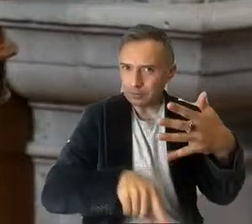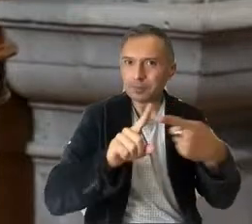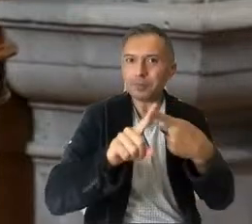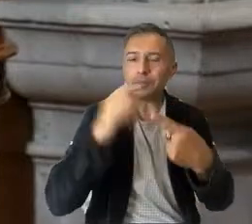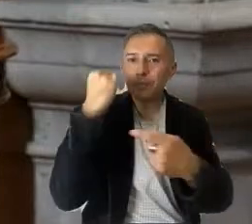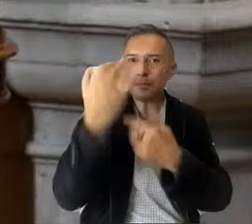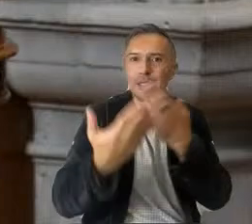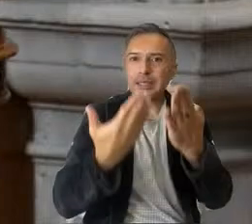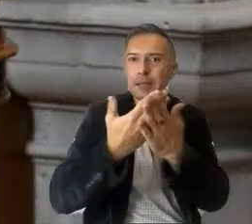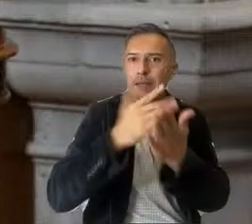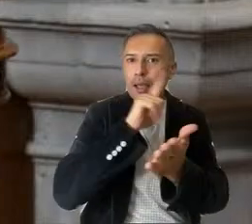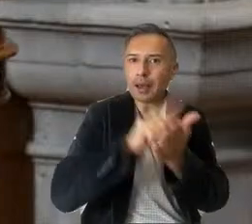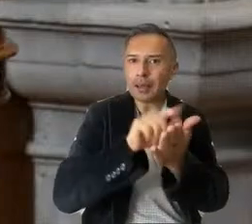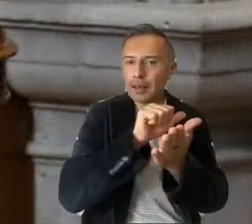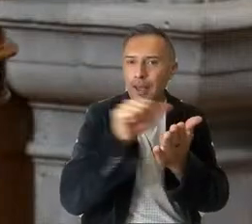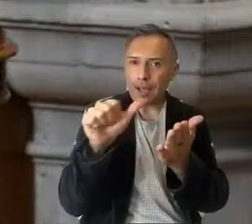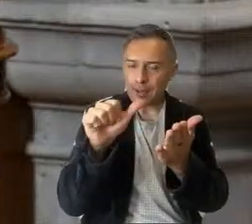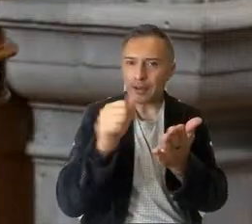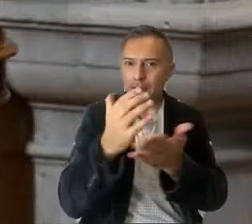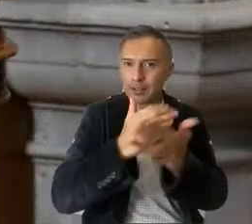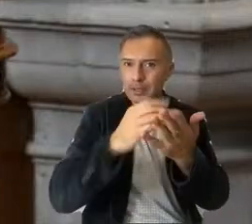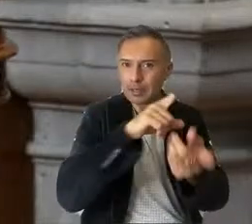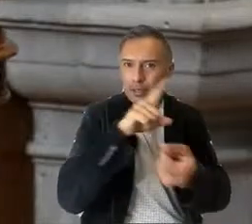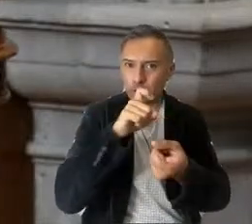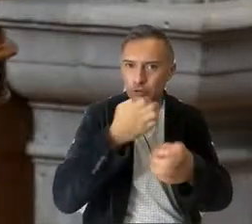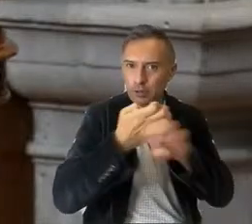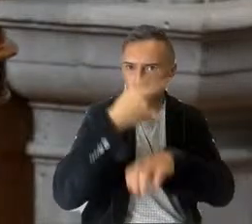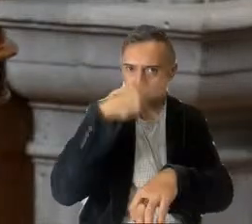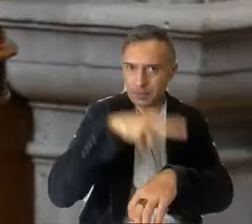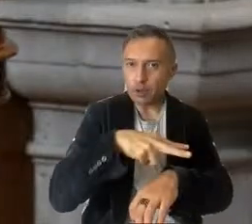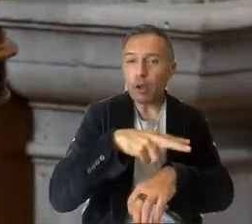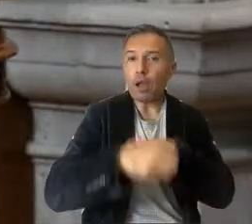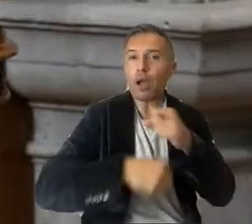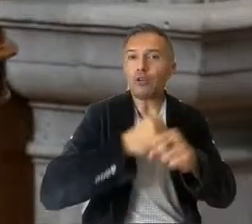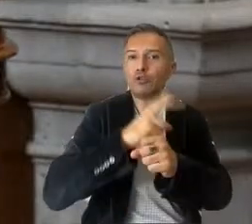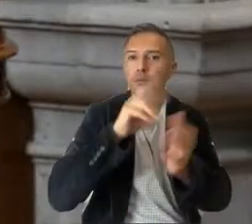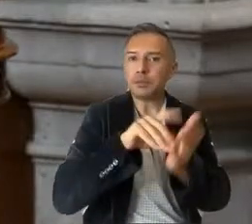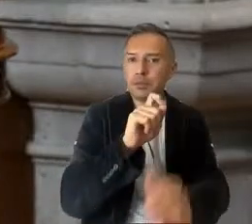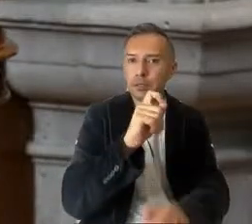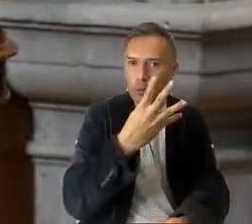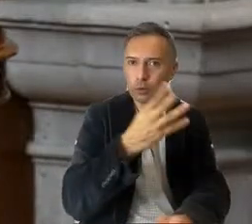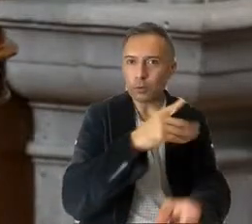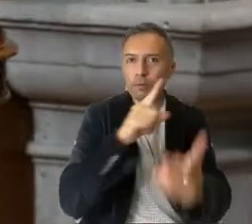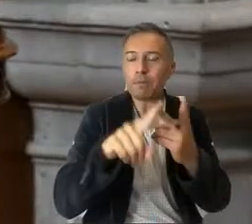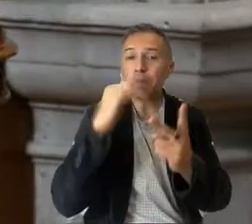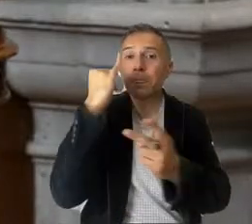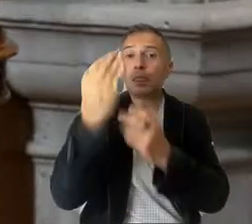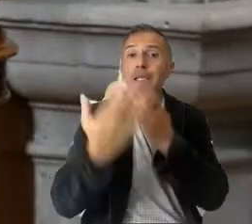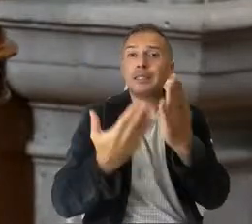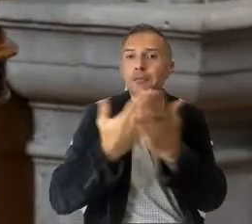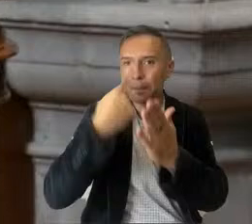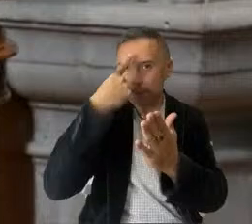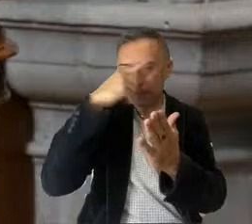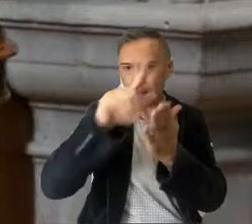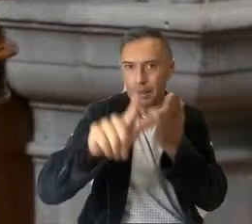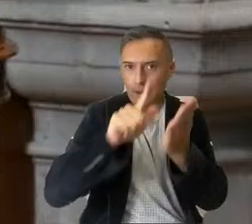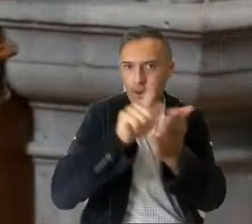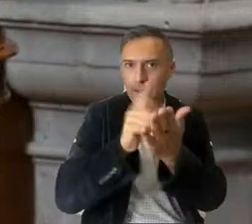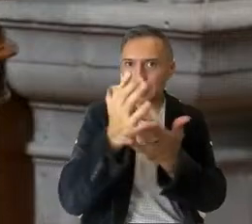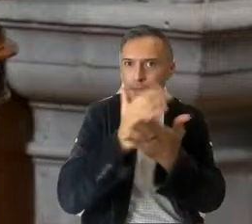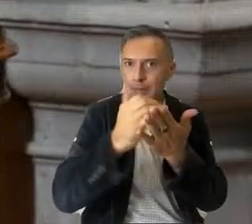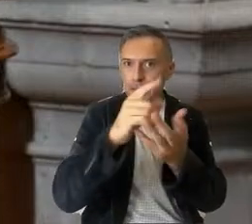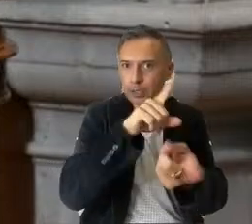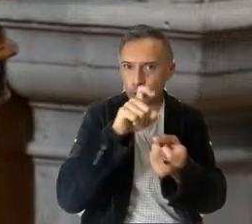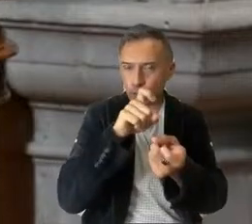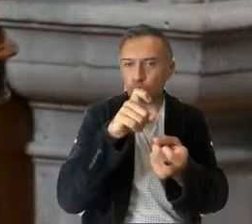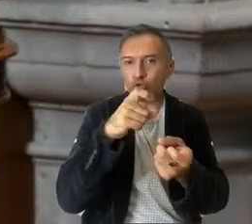de Ingresos del Estado de México para el ejercicio fiscal 2024. Iniciativa de Ley de